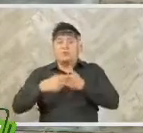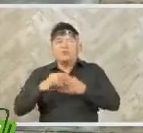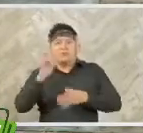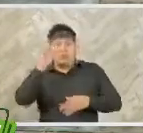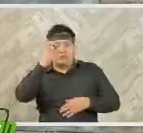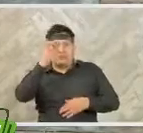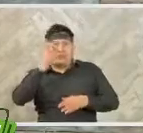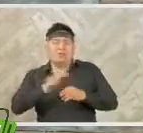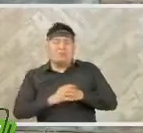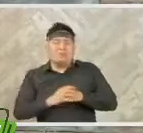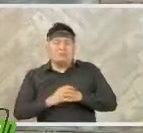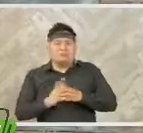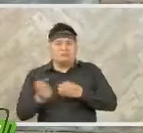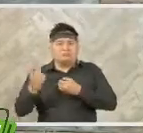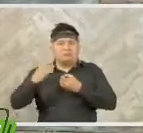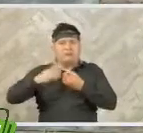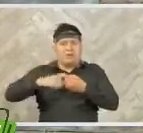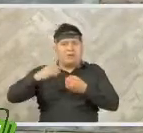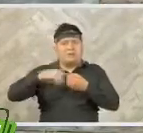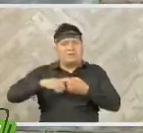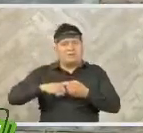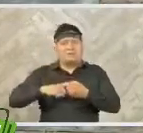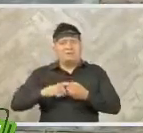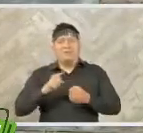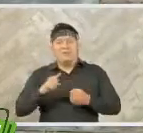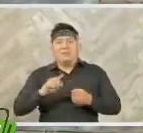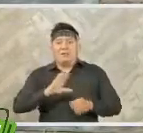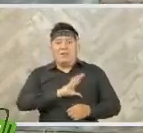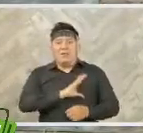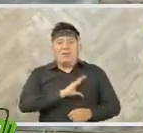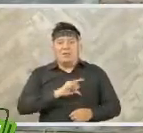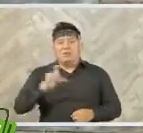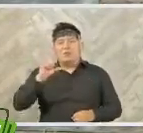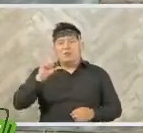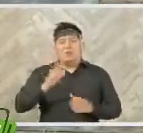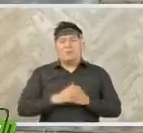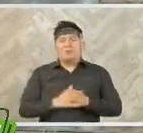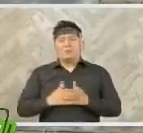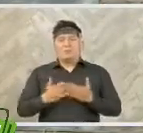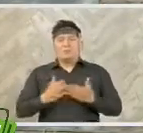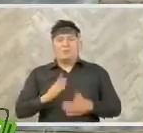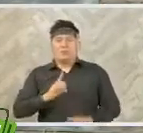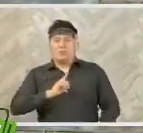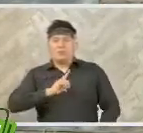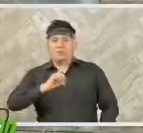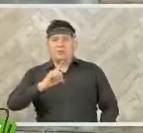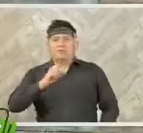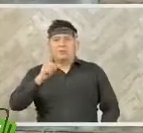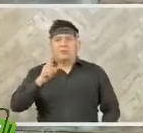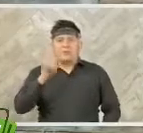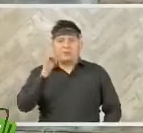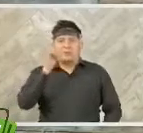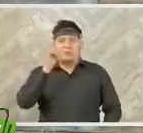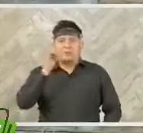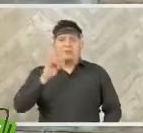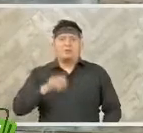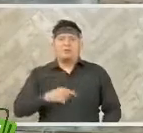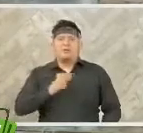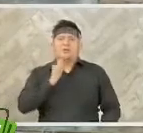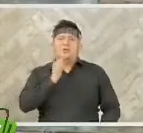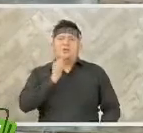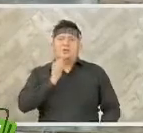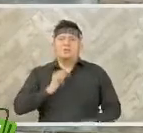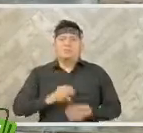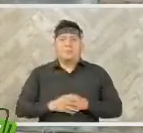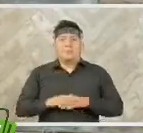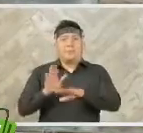enterado de estas y todas las actividades que desarrolla la Alcaldía de San José de Cúcuta en cabeza de nuestro alcalde, el ingeniero Jairo Yáñez. Ahí